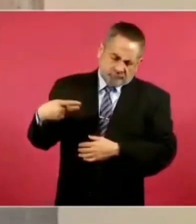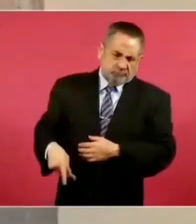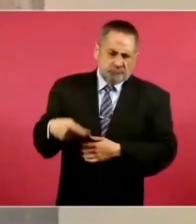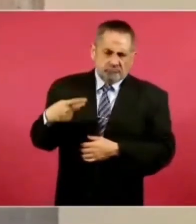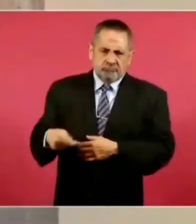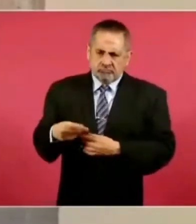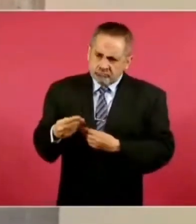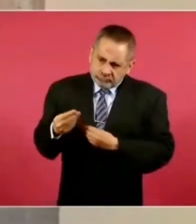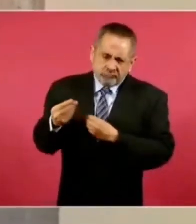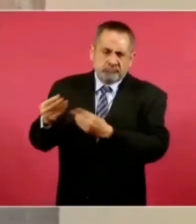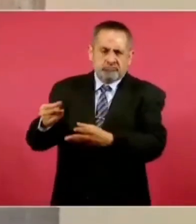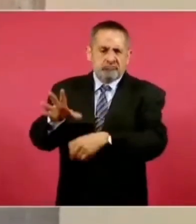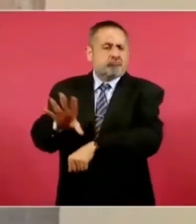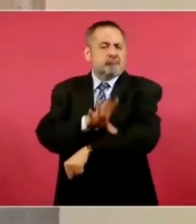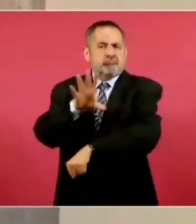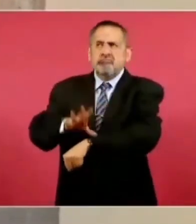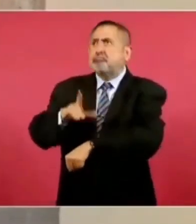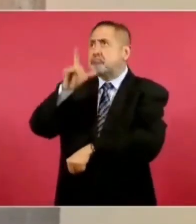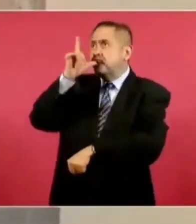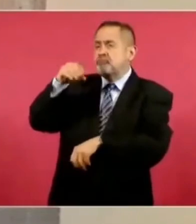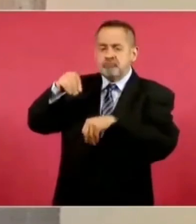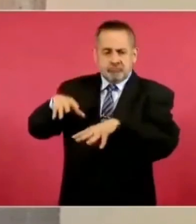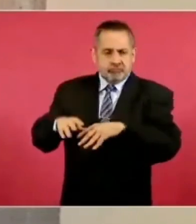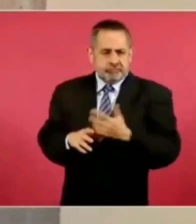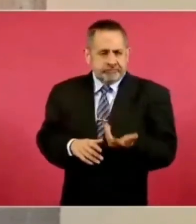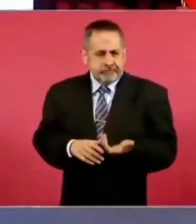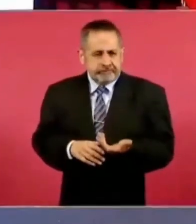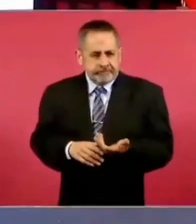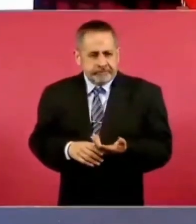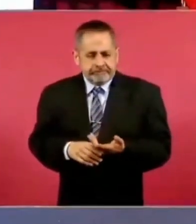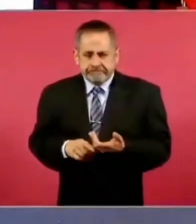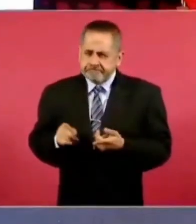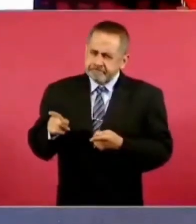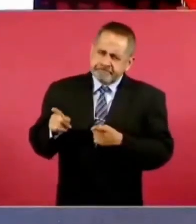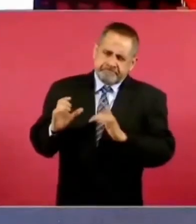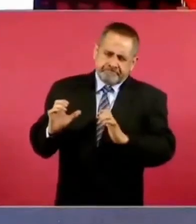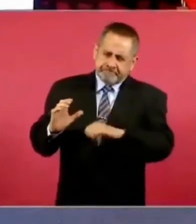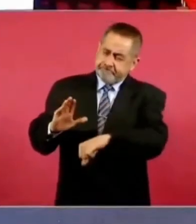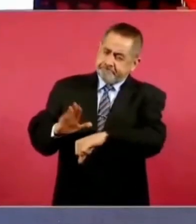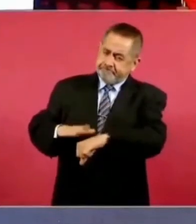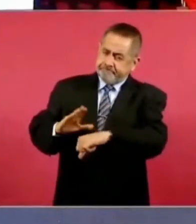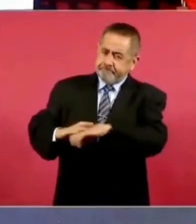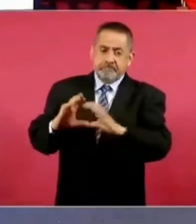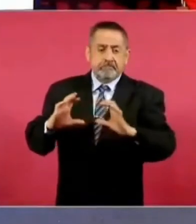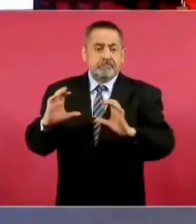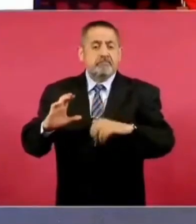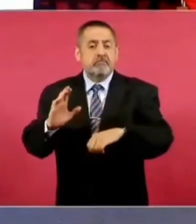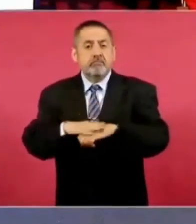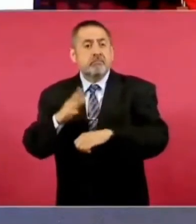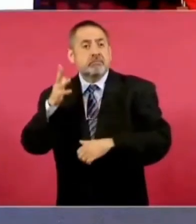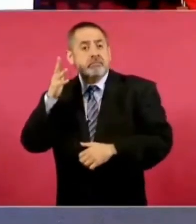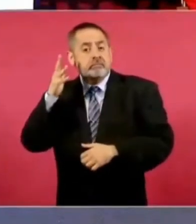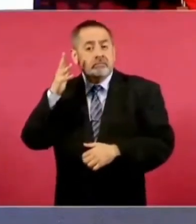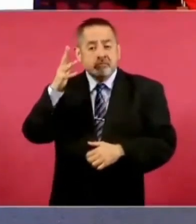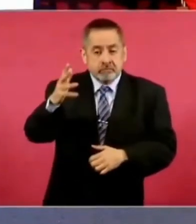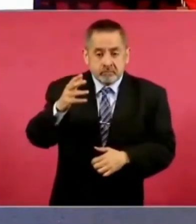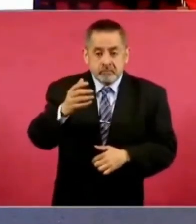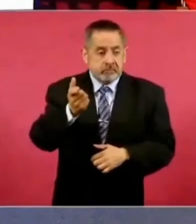pero no se confíen, porque en años futuros algunos malos